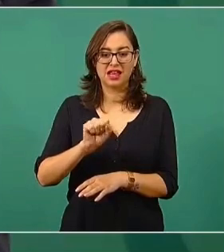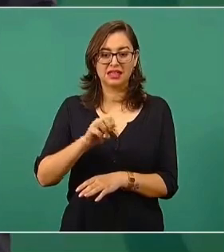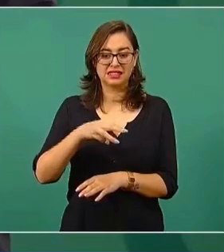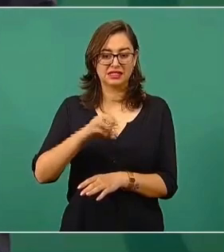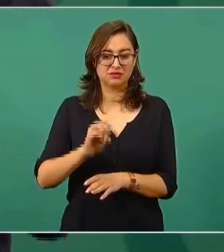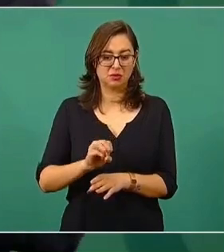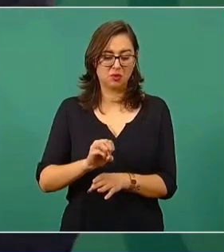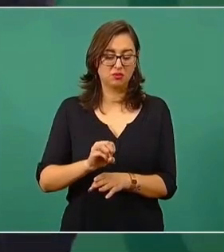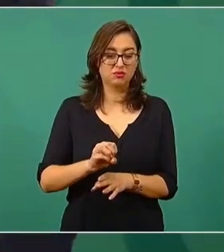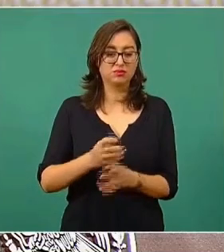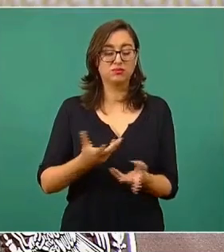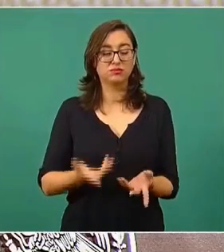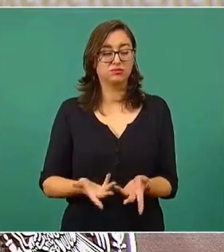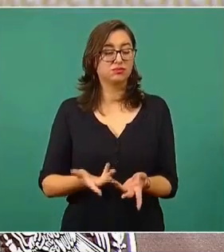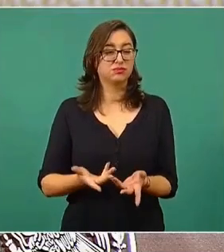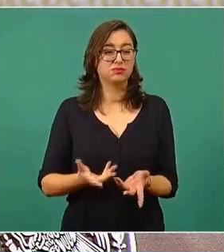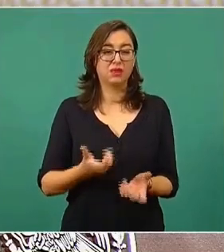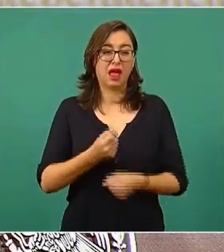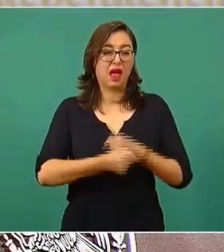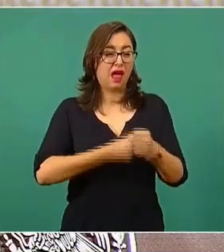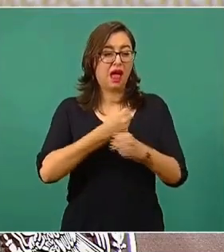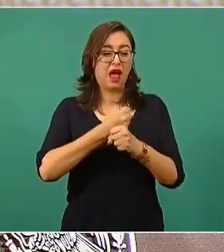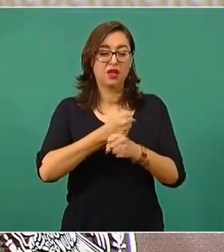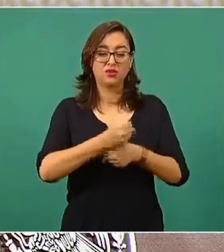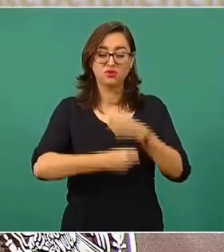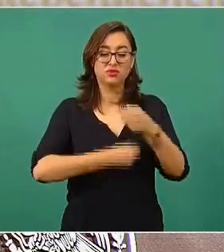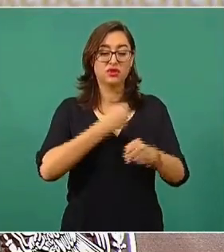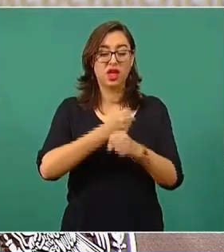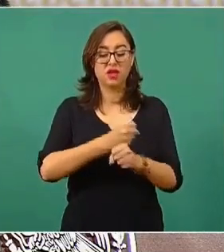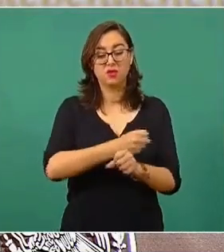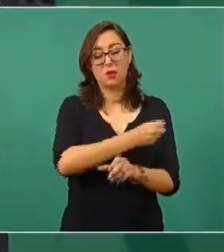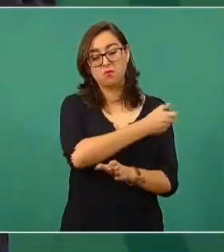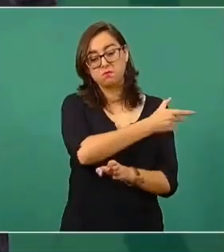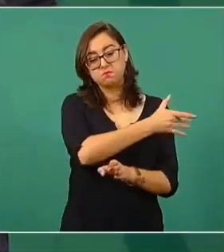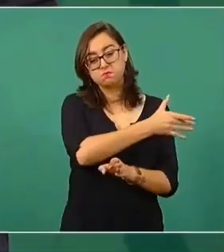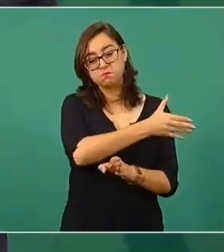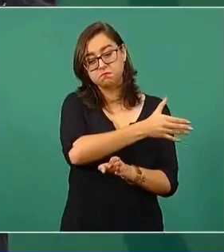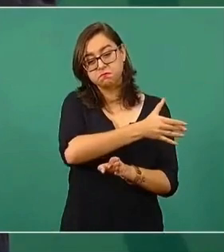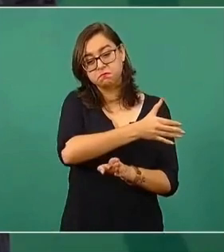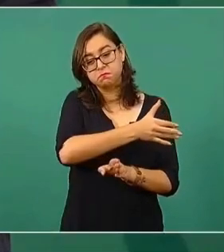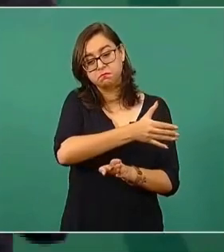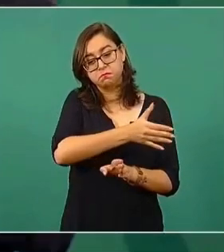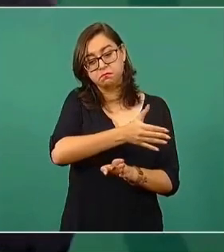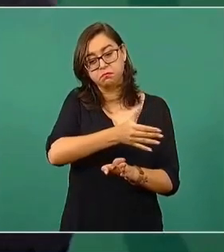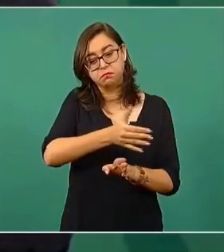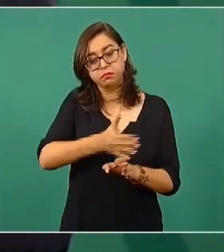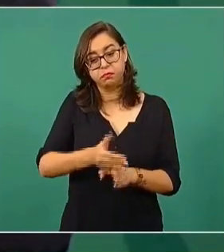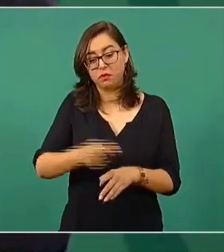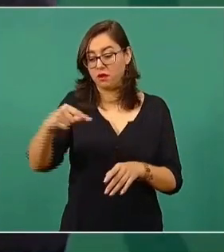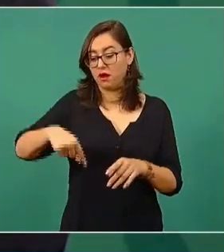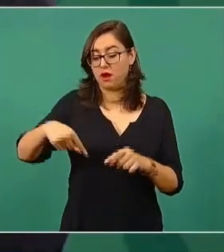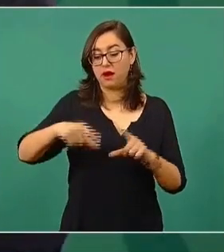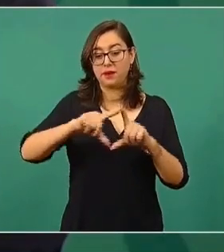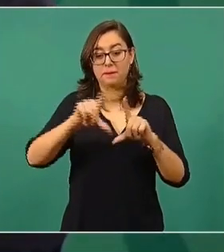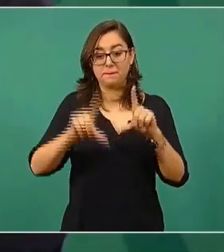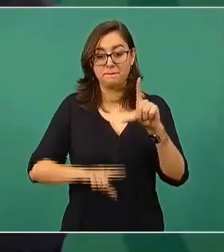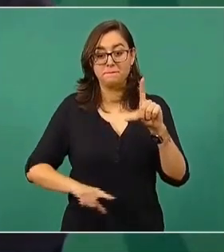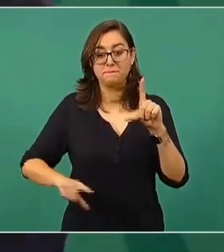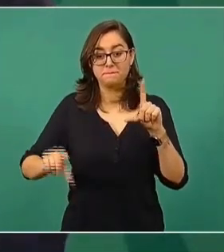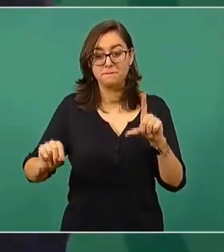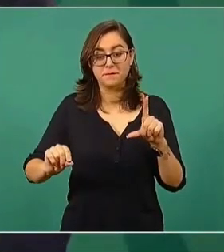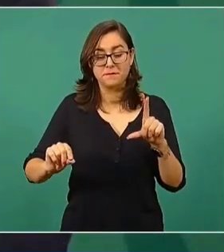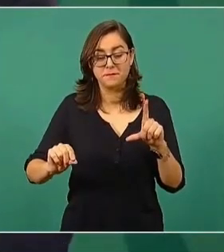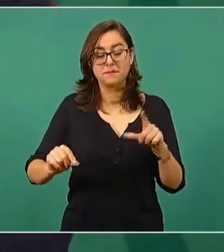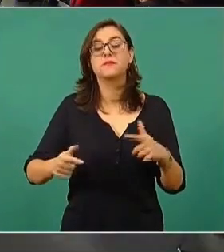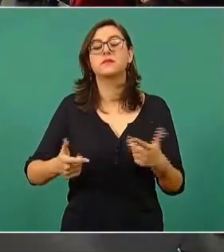implicó para México de que puede esto trasladarse